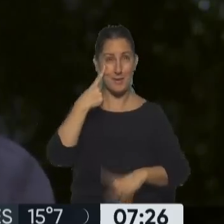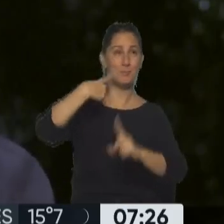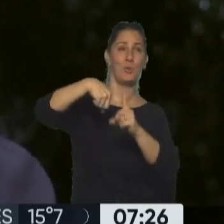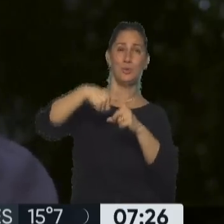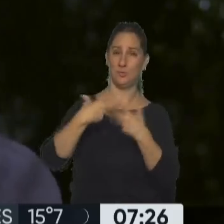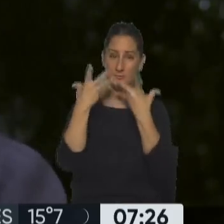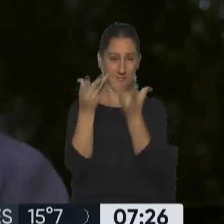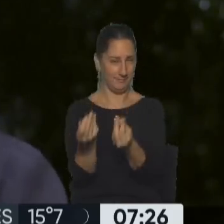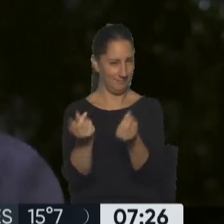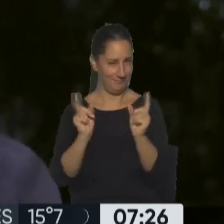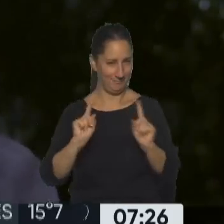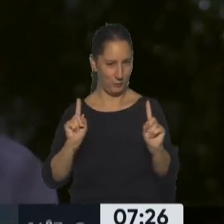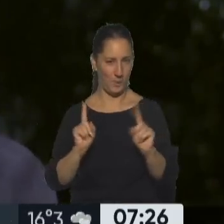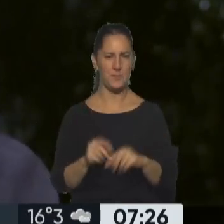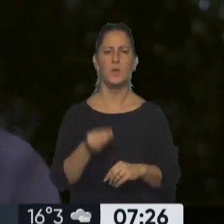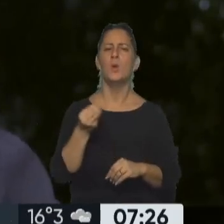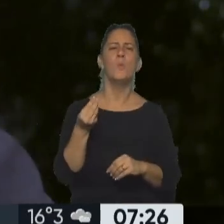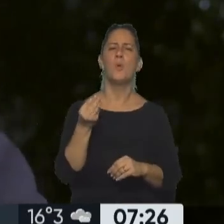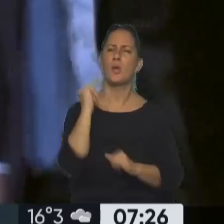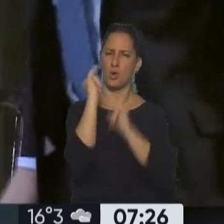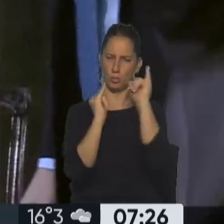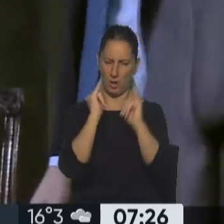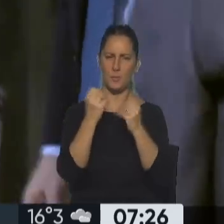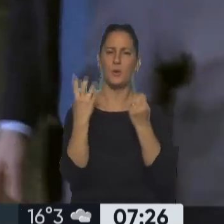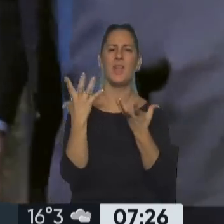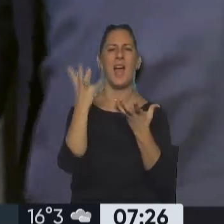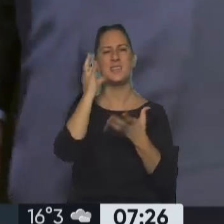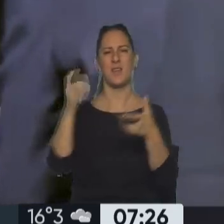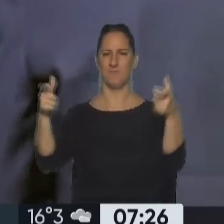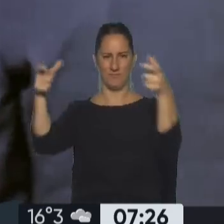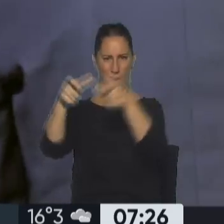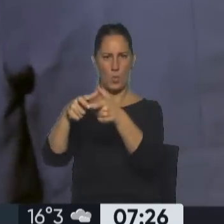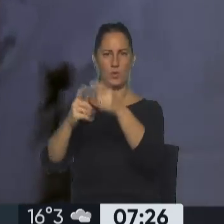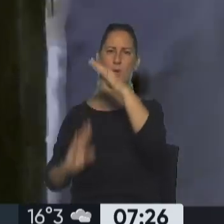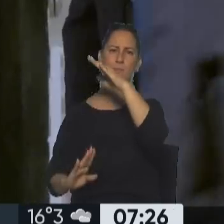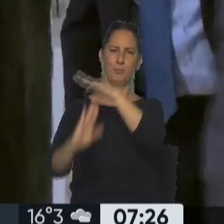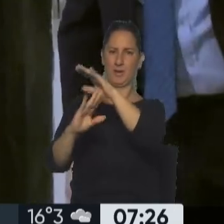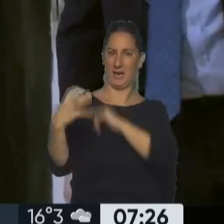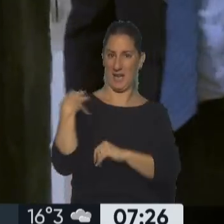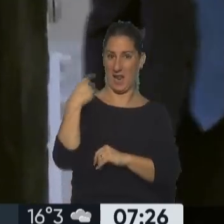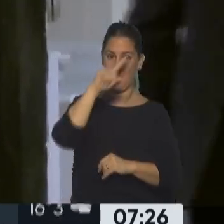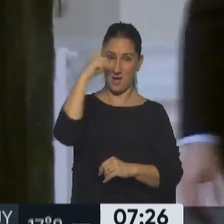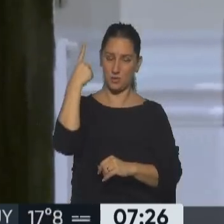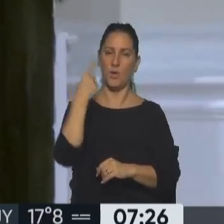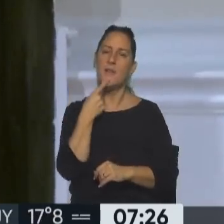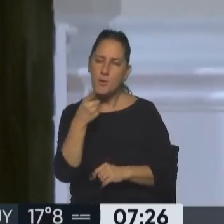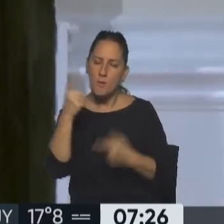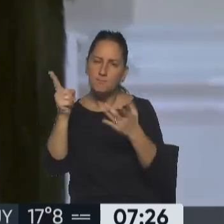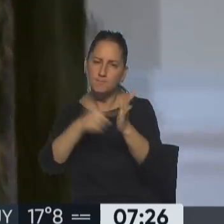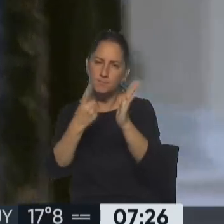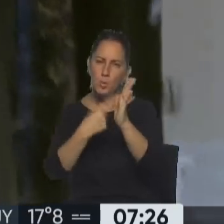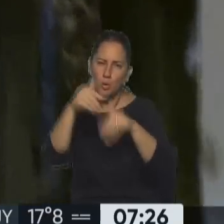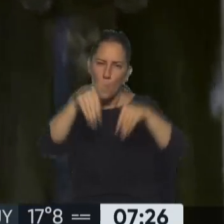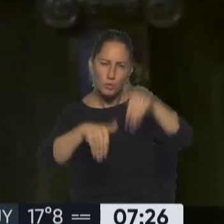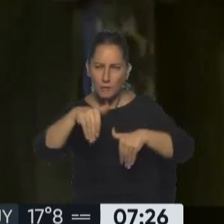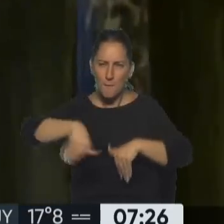no. A ver, ¿por qué hablamos de esto? Porque ayer el Colegio de Auditores de la Auditoría General de la Nación ratificó por mayoría, porque es por